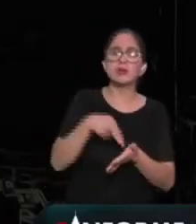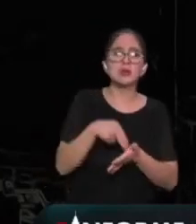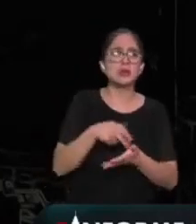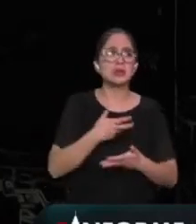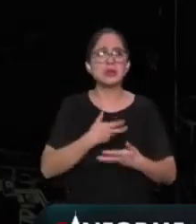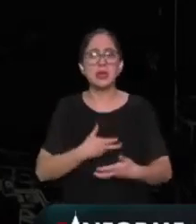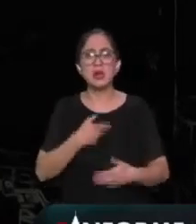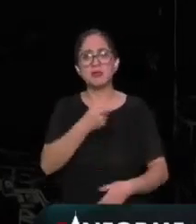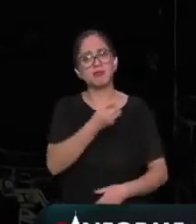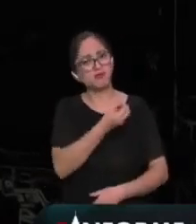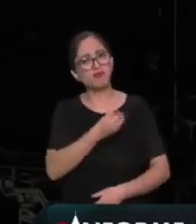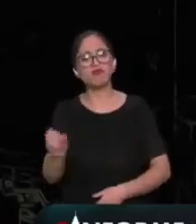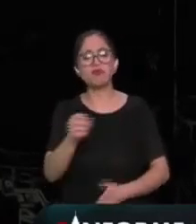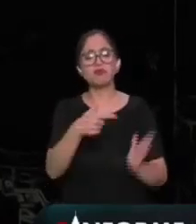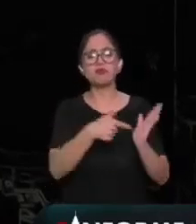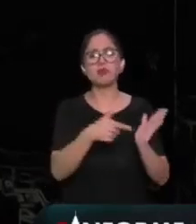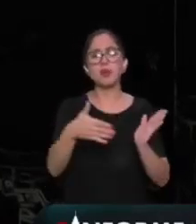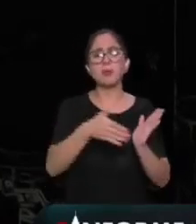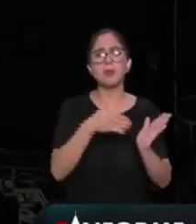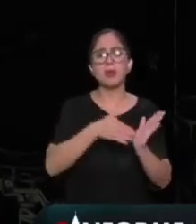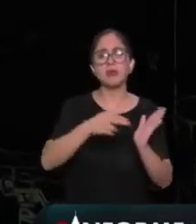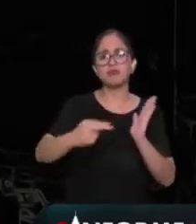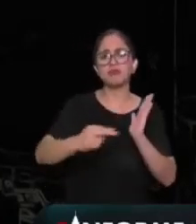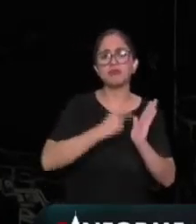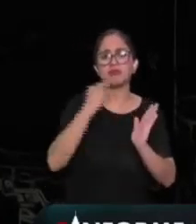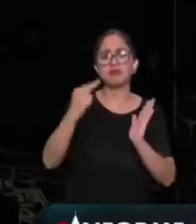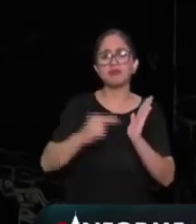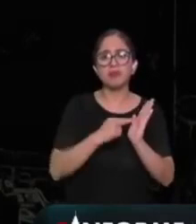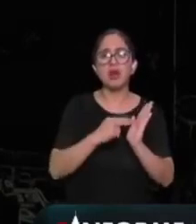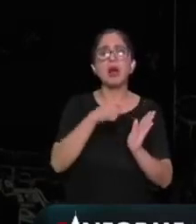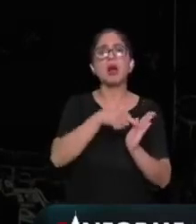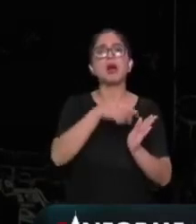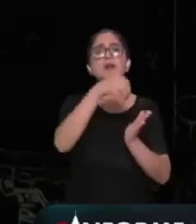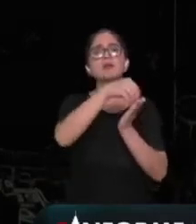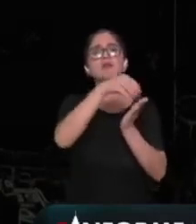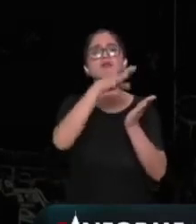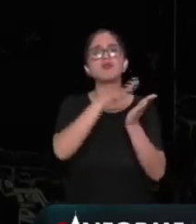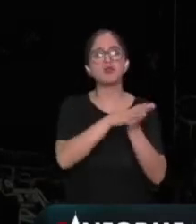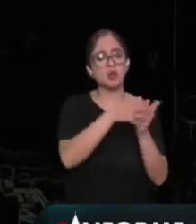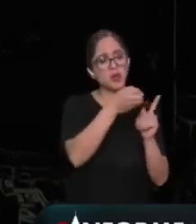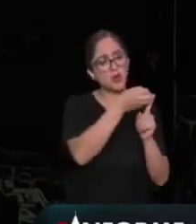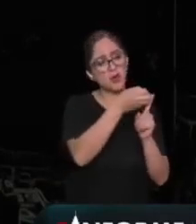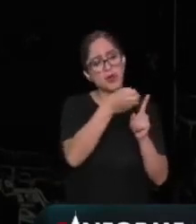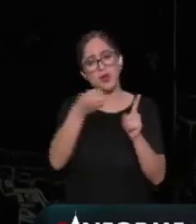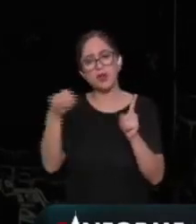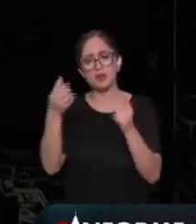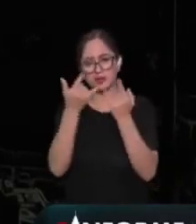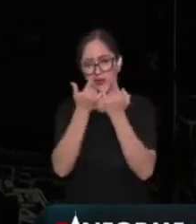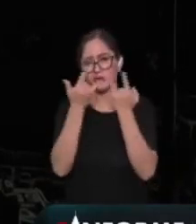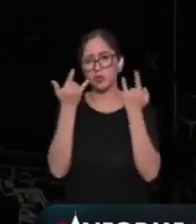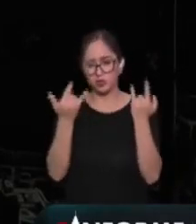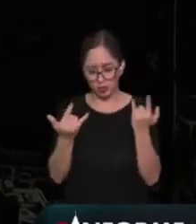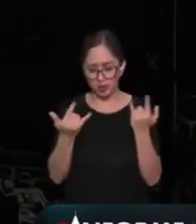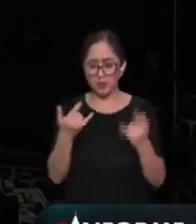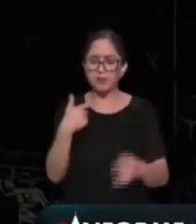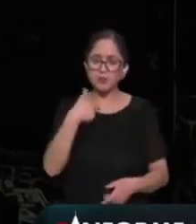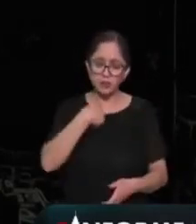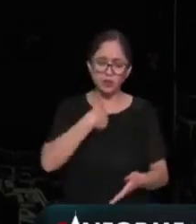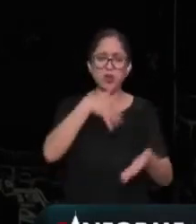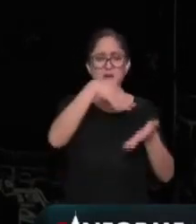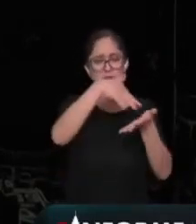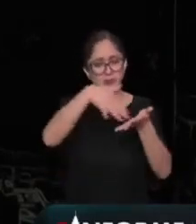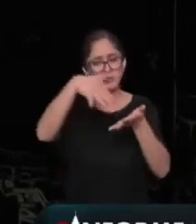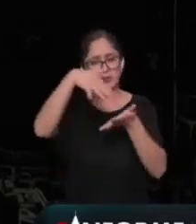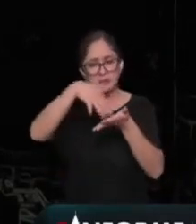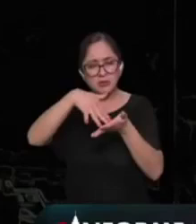la obligaron a firmar algo, donde ya ellos tenían toda esta historia. Yo leía la historia la